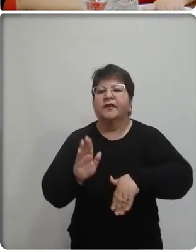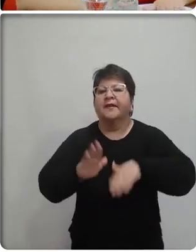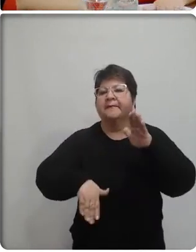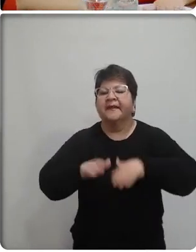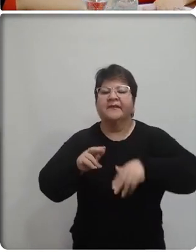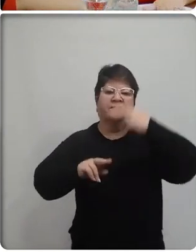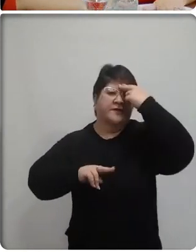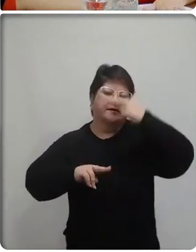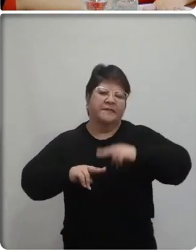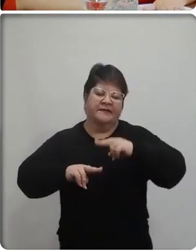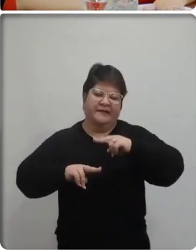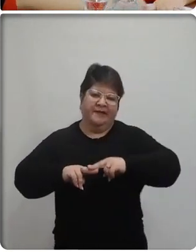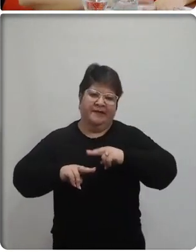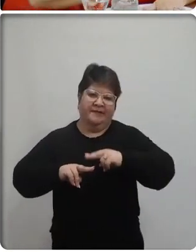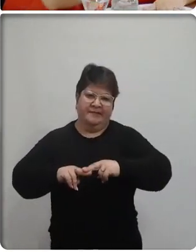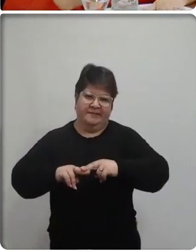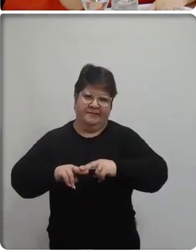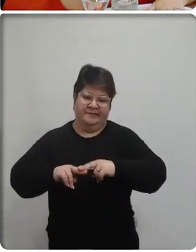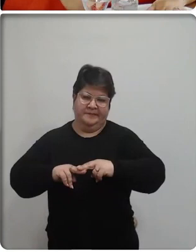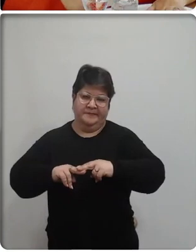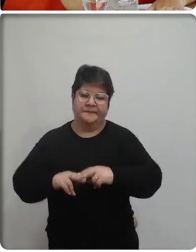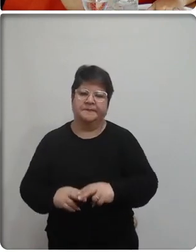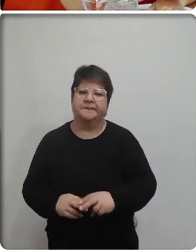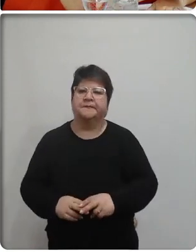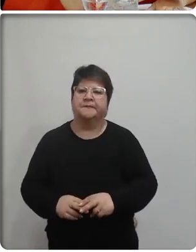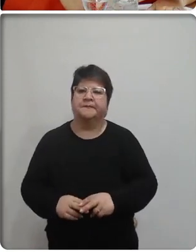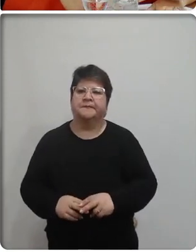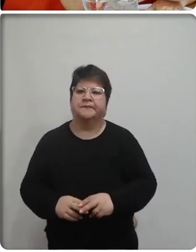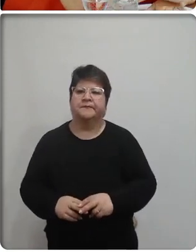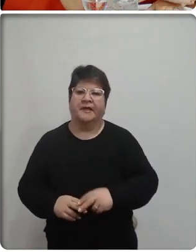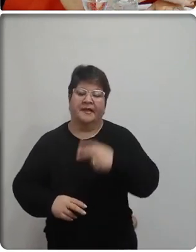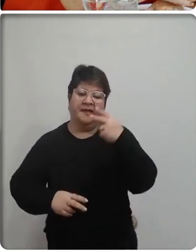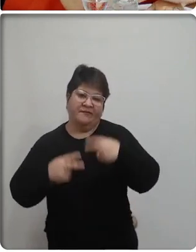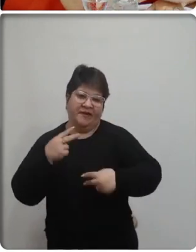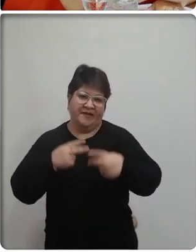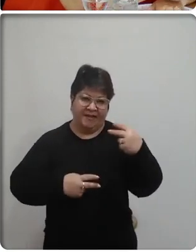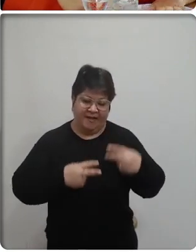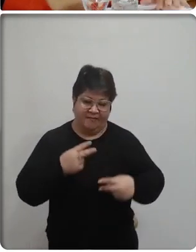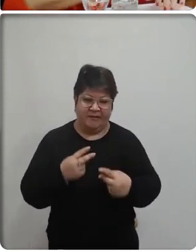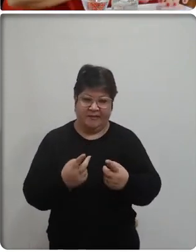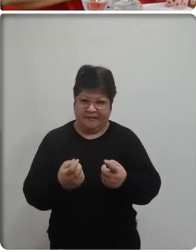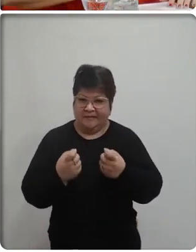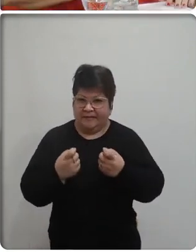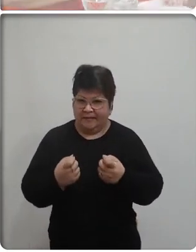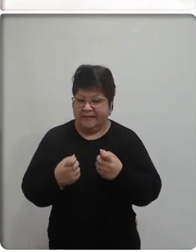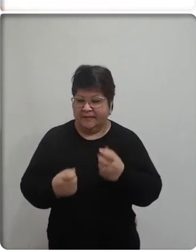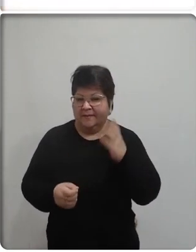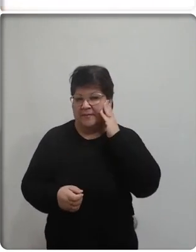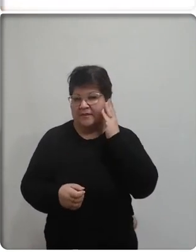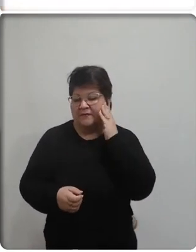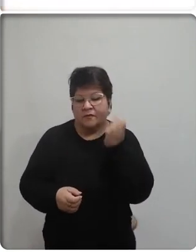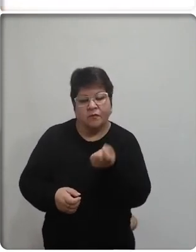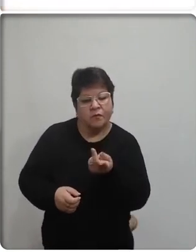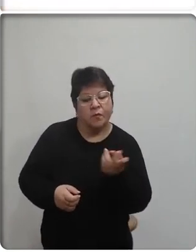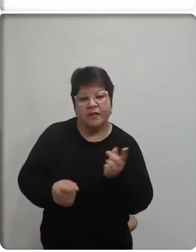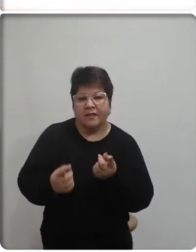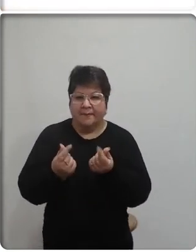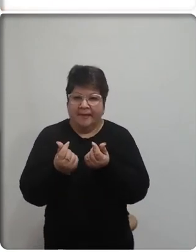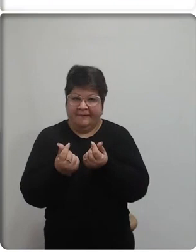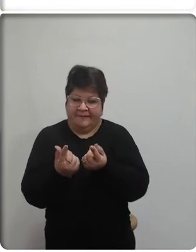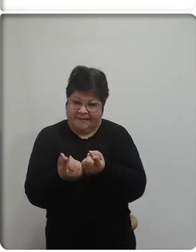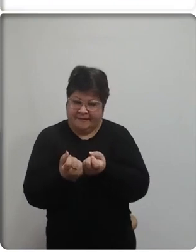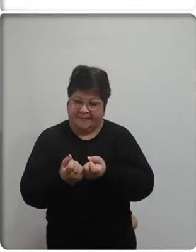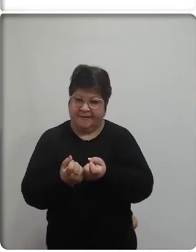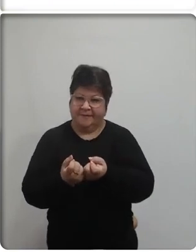de referencia. Las variables consideradas para el costeo, bueno, son las consultas ambulatorias,